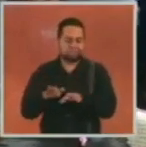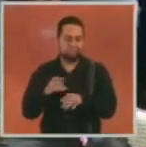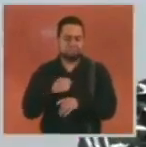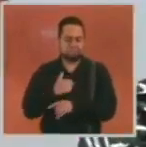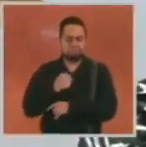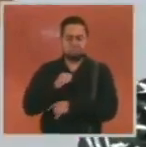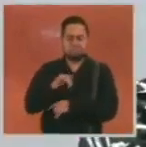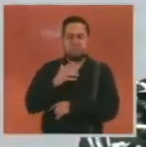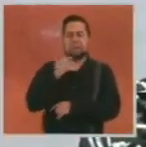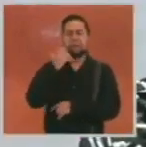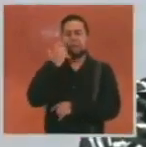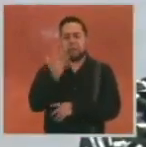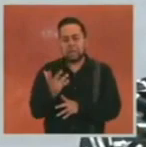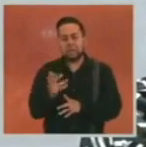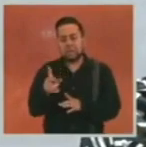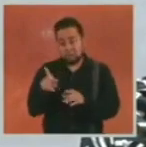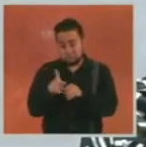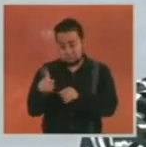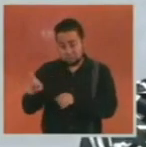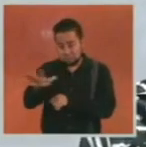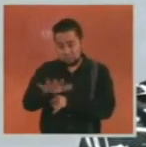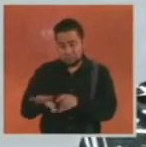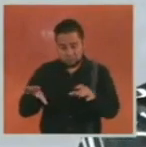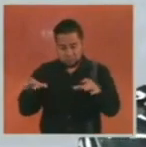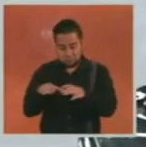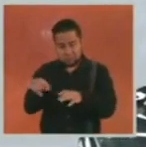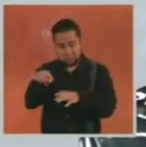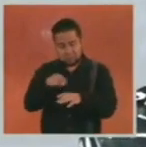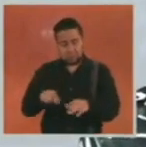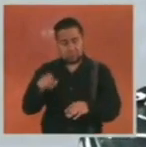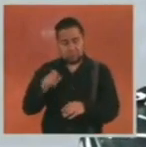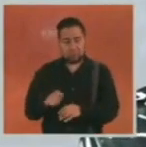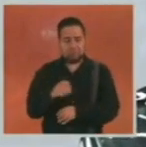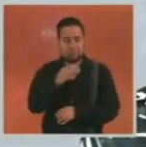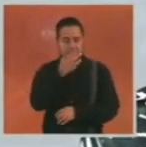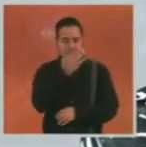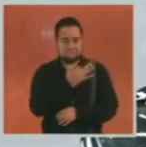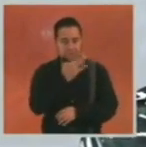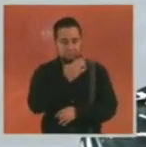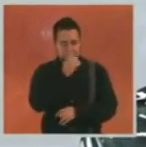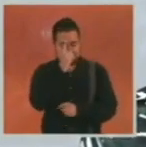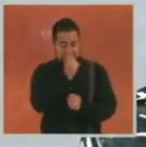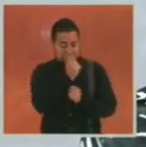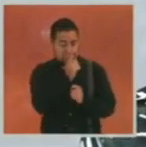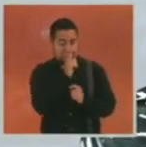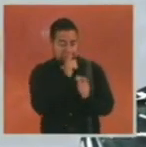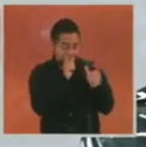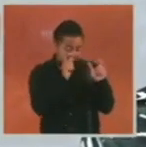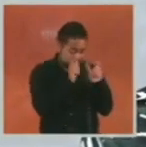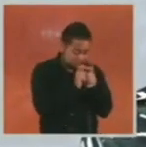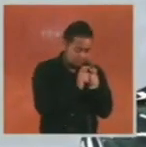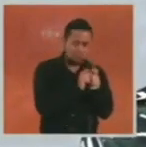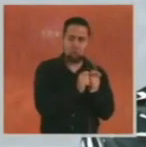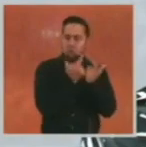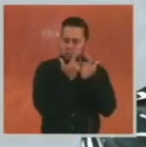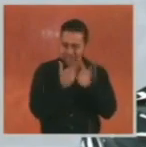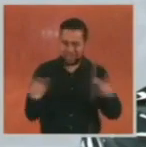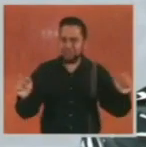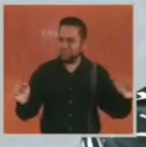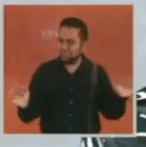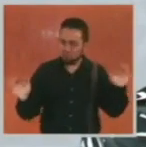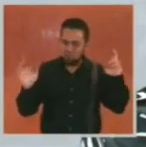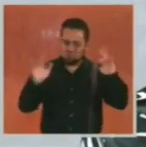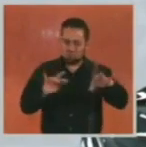se hacen los pueblos en las comunidades que la fiesta no sea para unos cuantos sino sea para todos